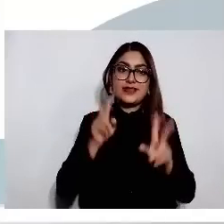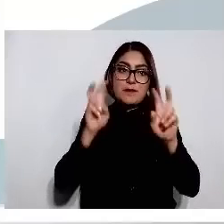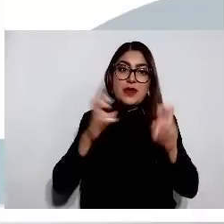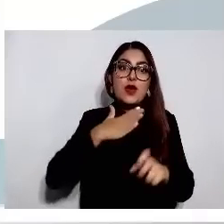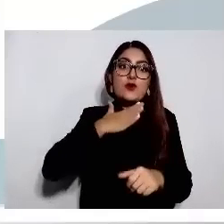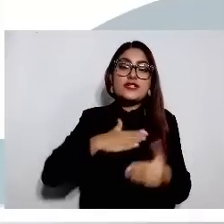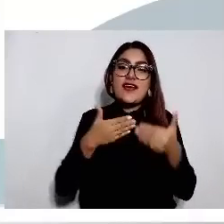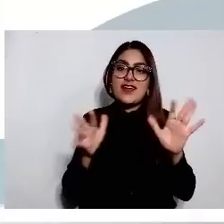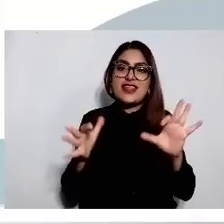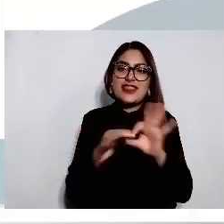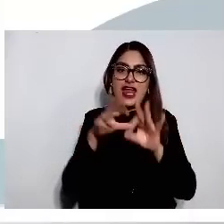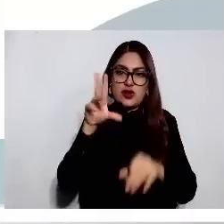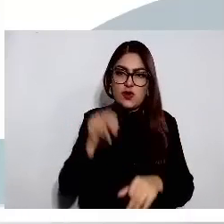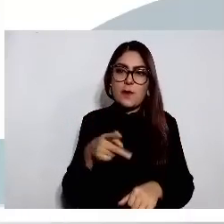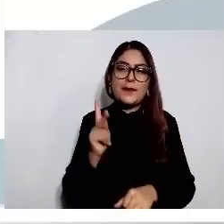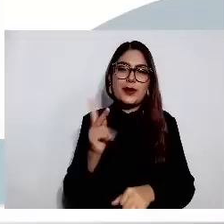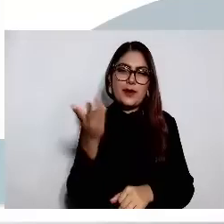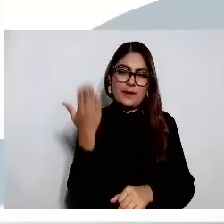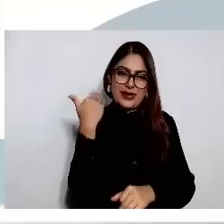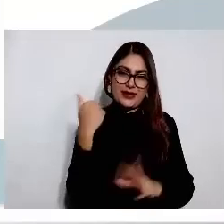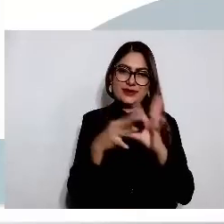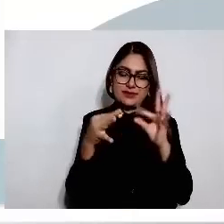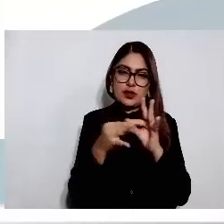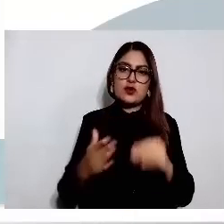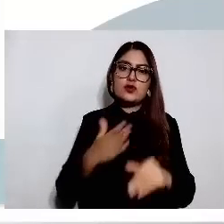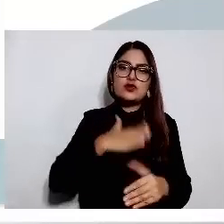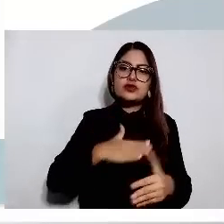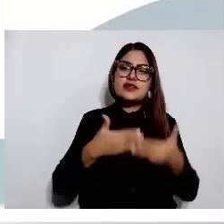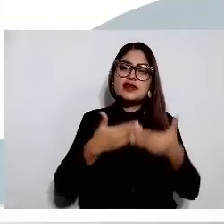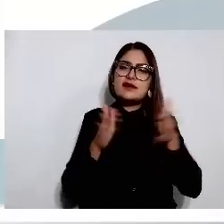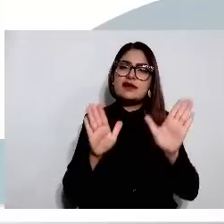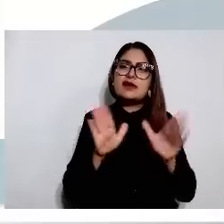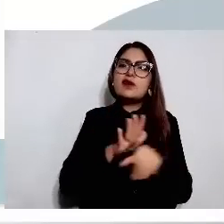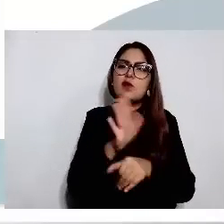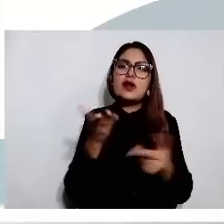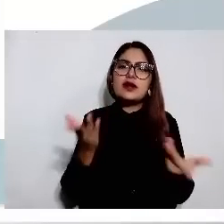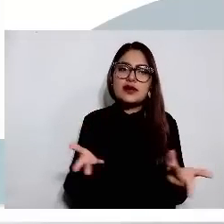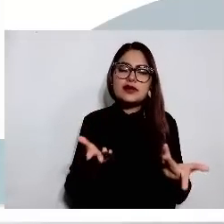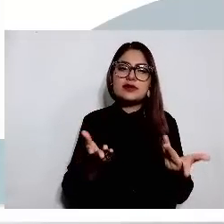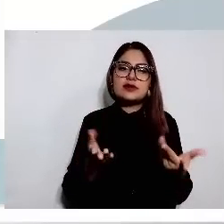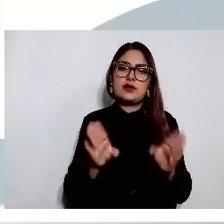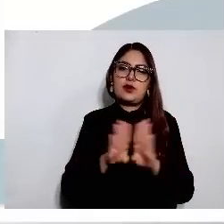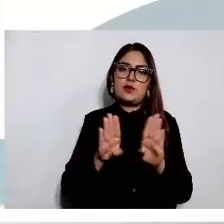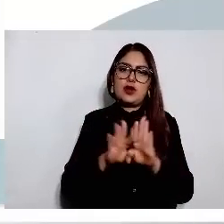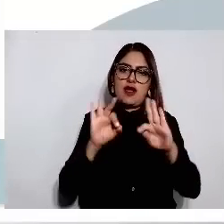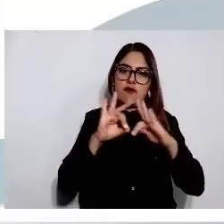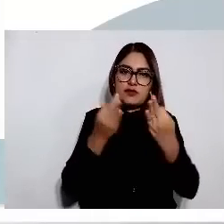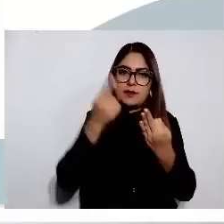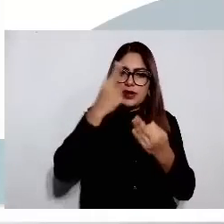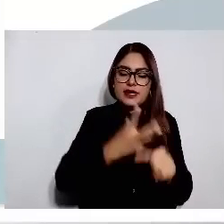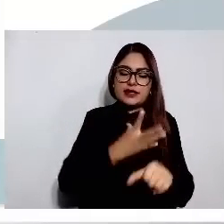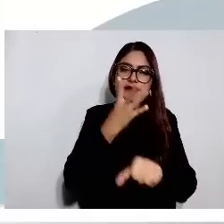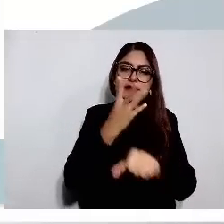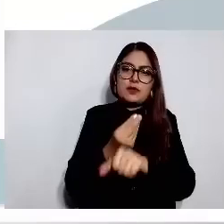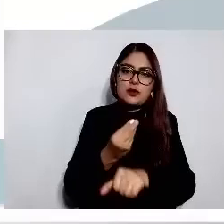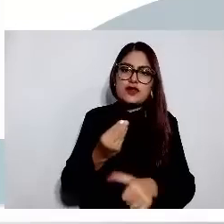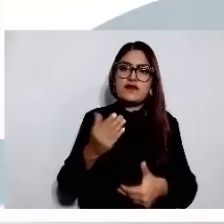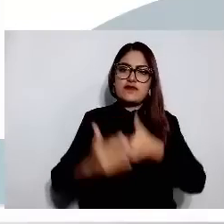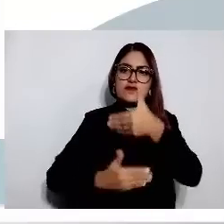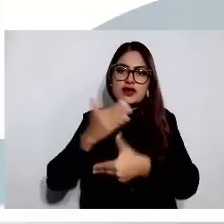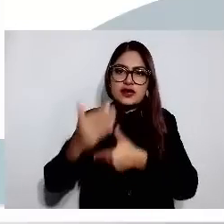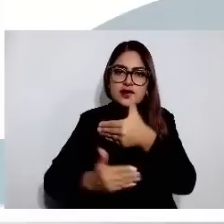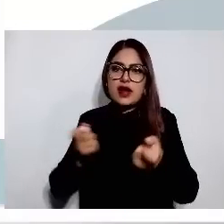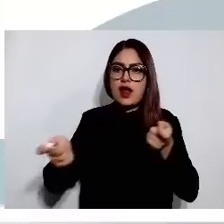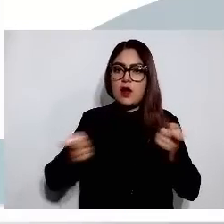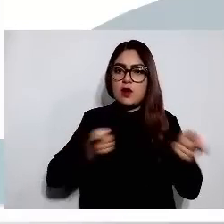que la justicia abierta no es este camino para que se modifique la gobernanza de los poderes judiciales, para que